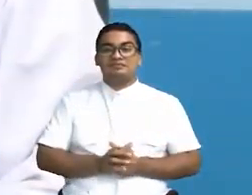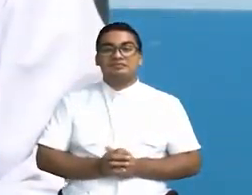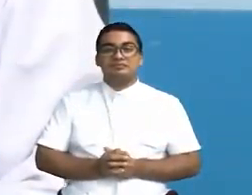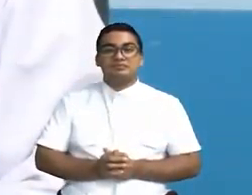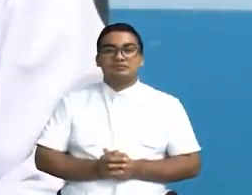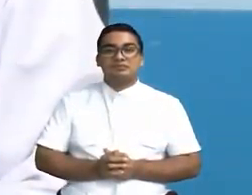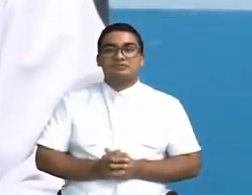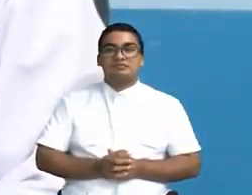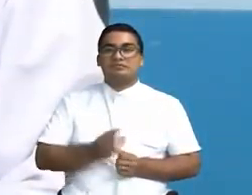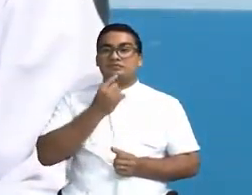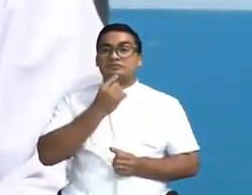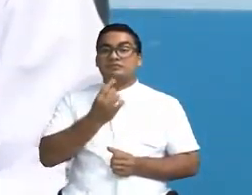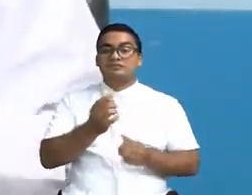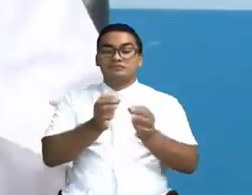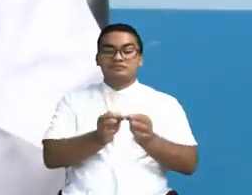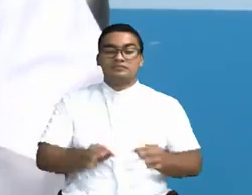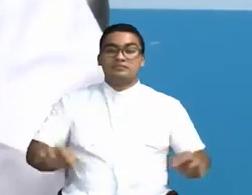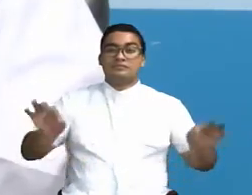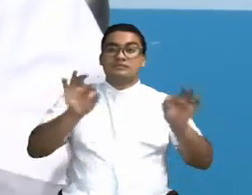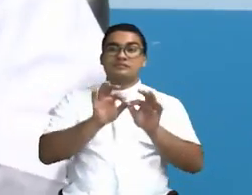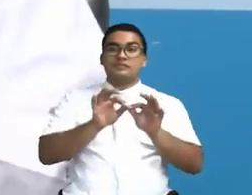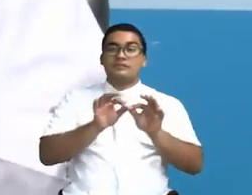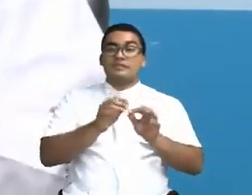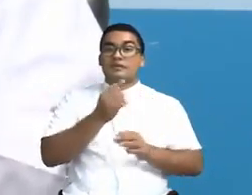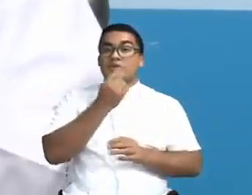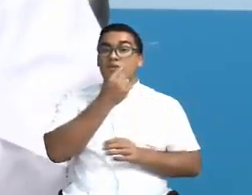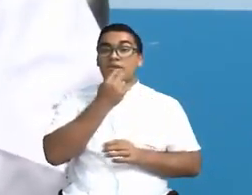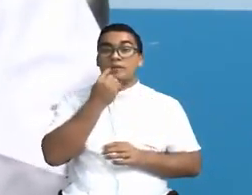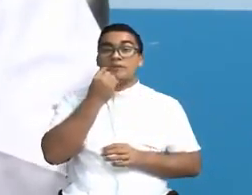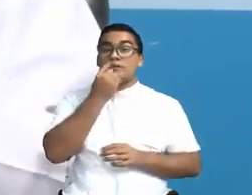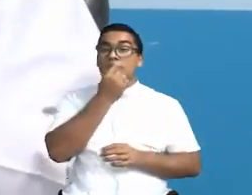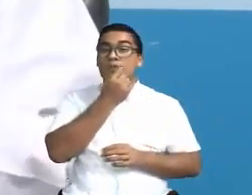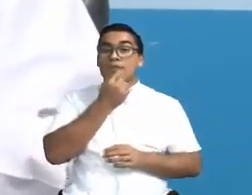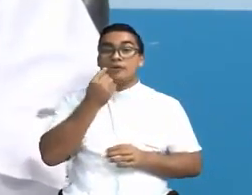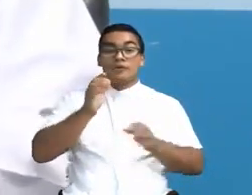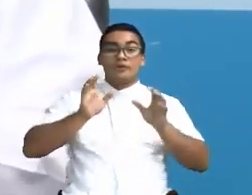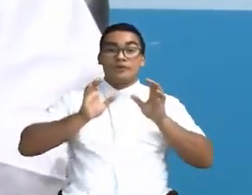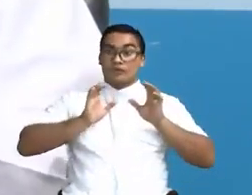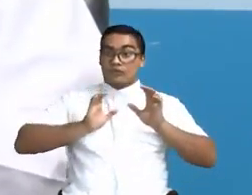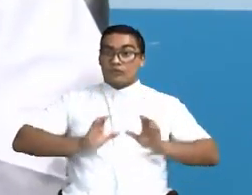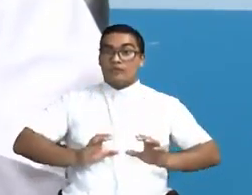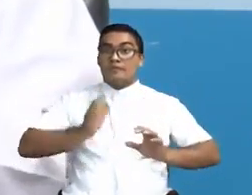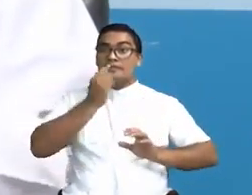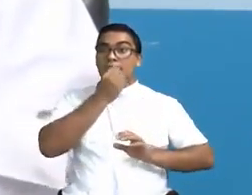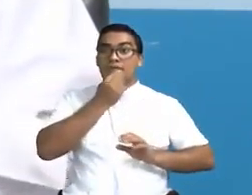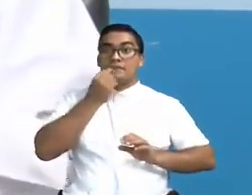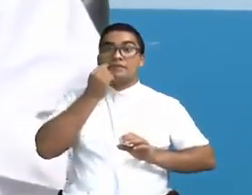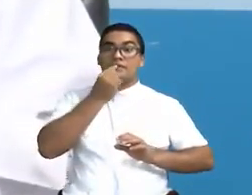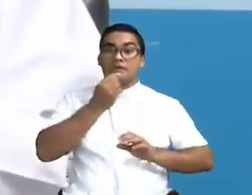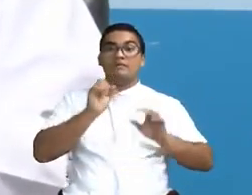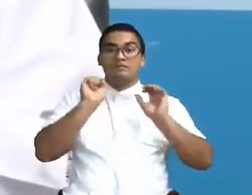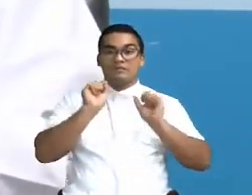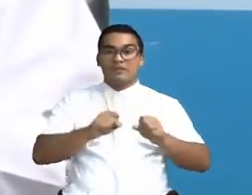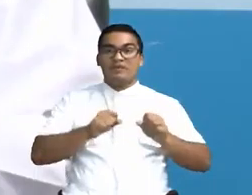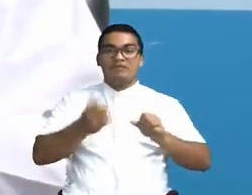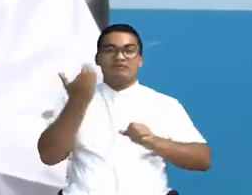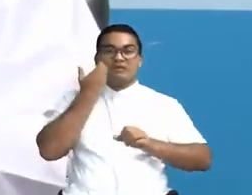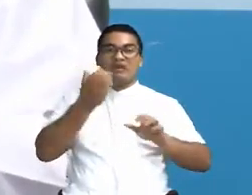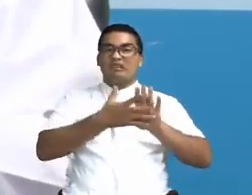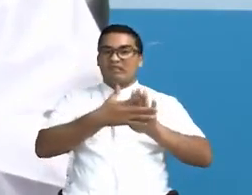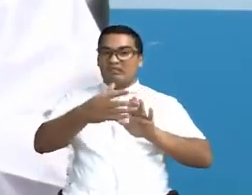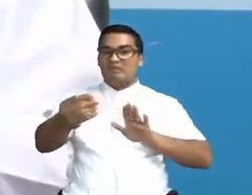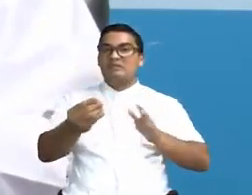primeramente es importante aclarar que la boca es una parte del cuerpo con alto nivel de contaminación.